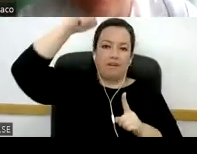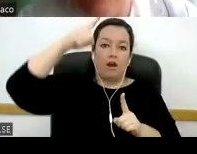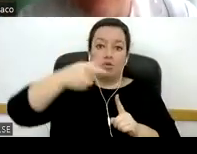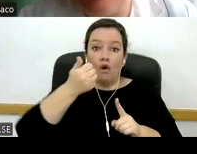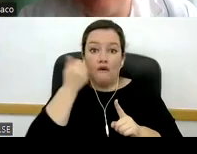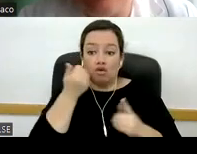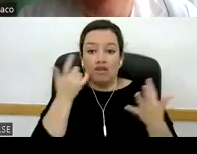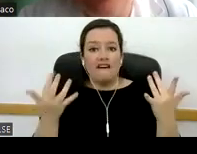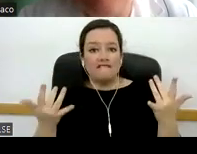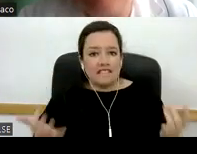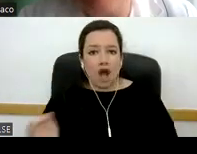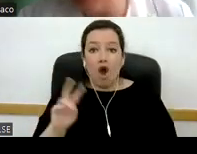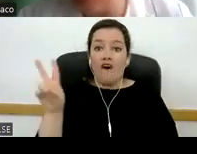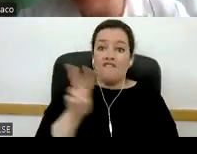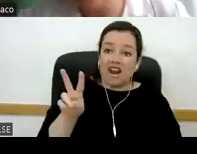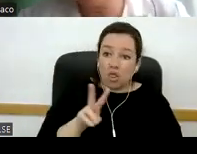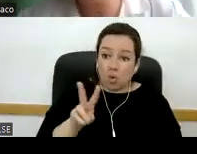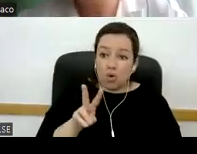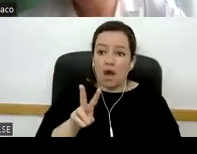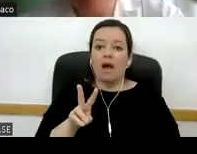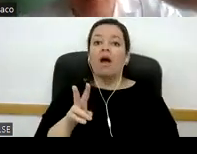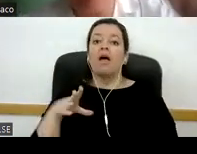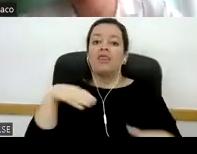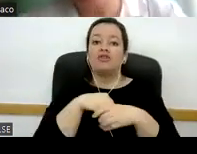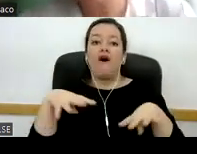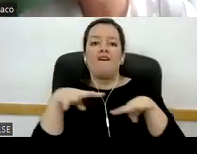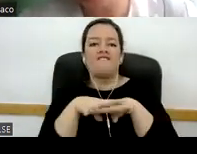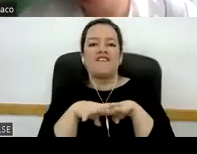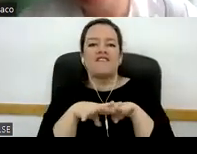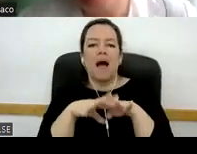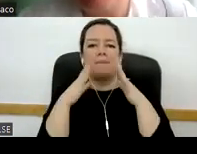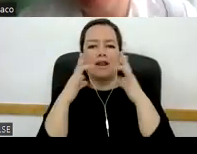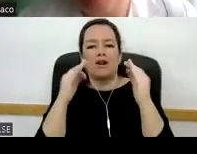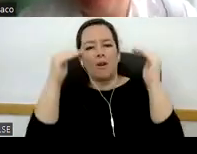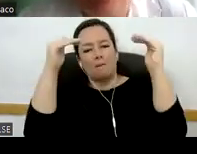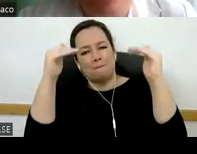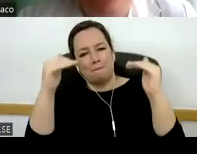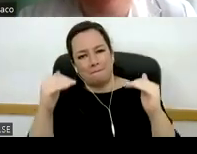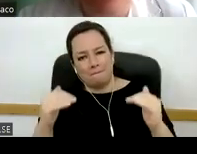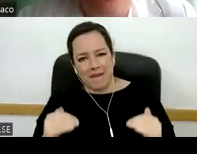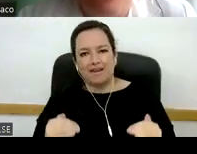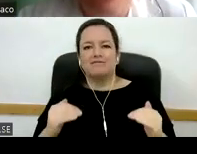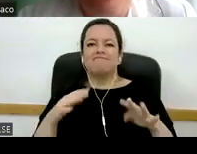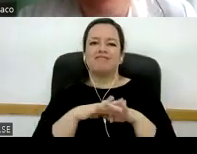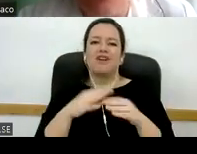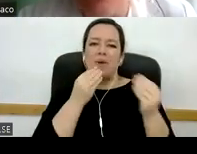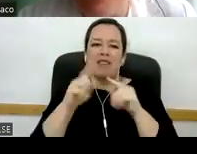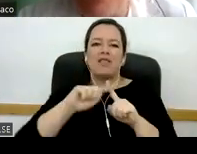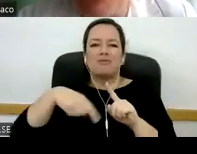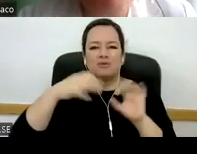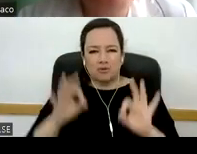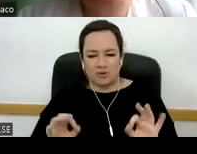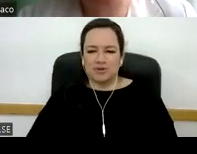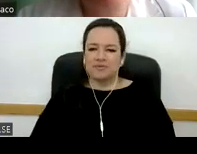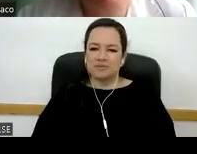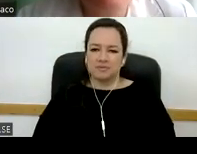frutas frescas, con las verduras, por ejemplo, aportando fibra, disminuye este pico después de las comidas, este pico